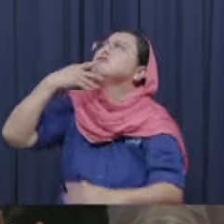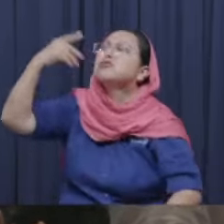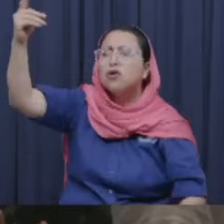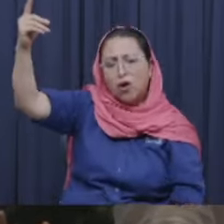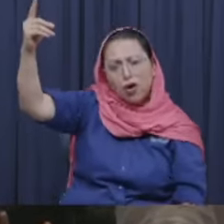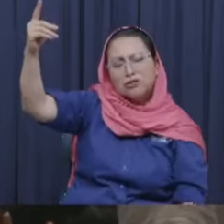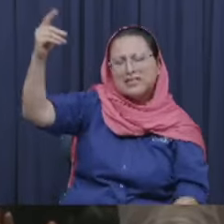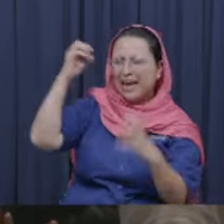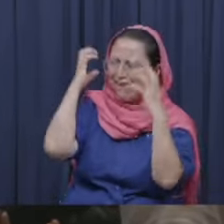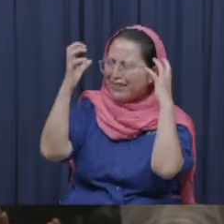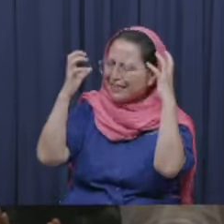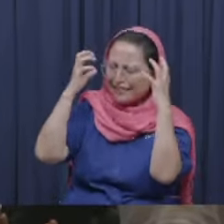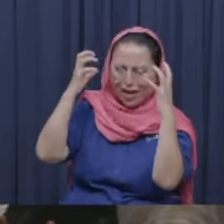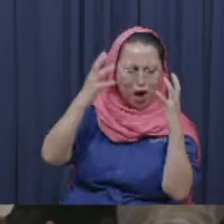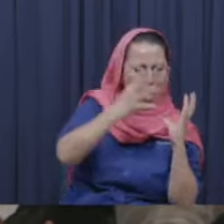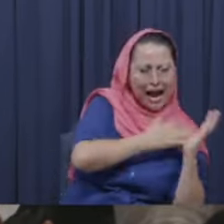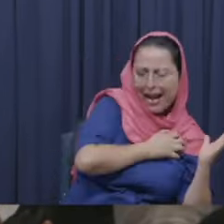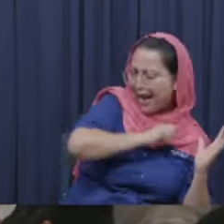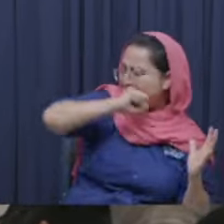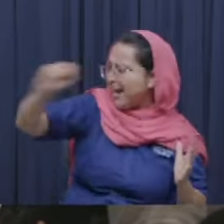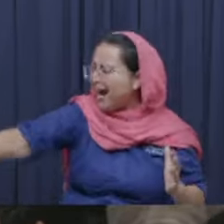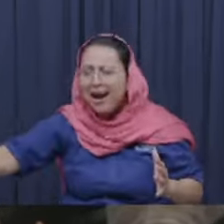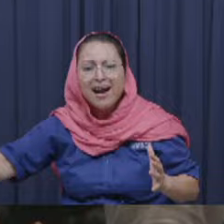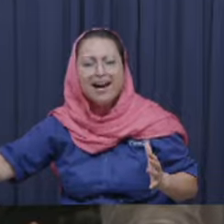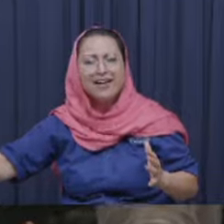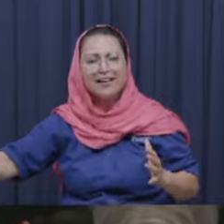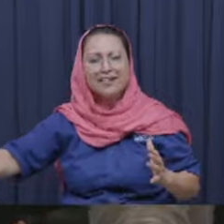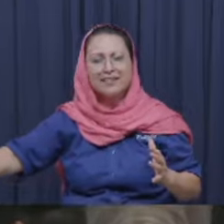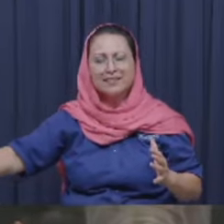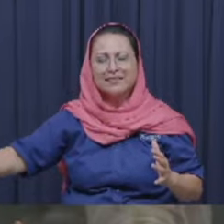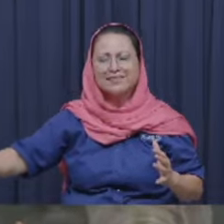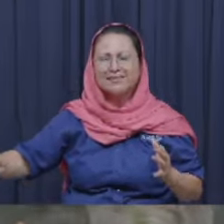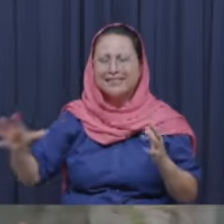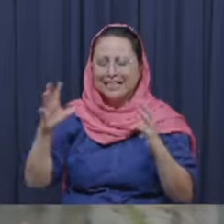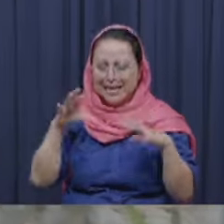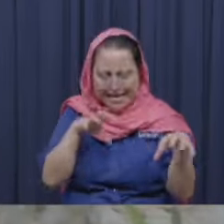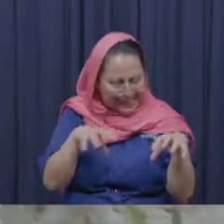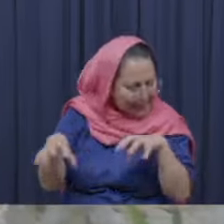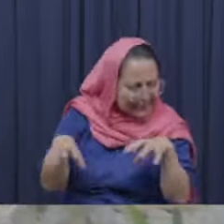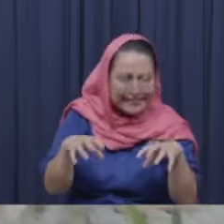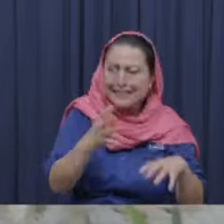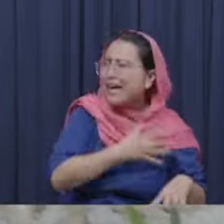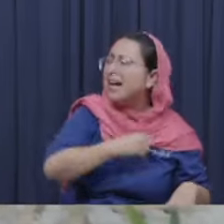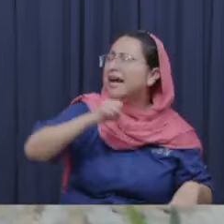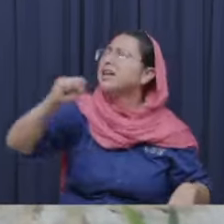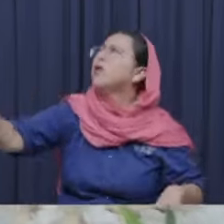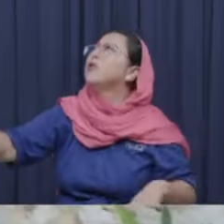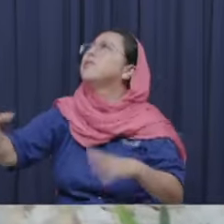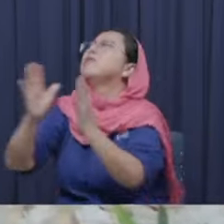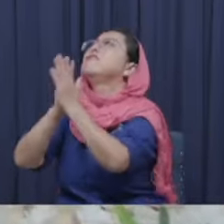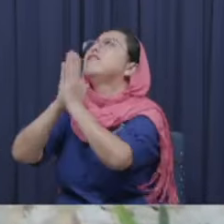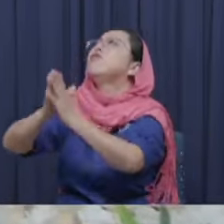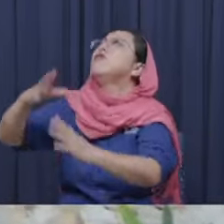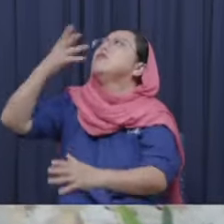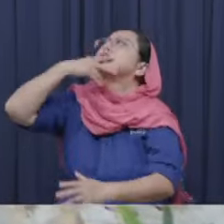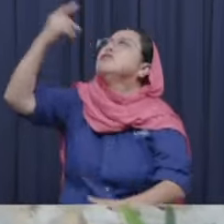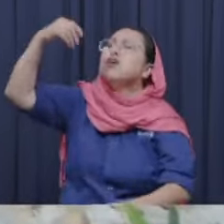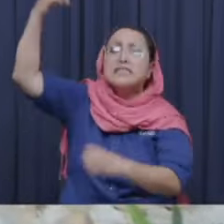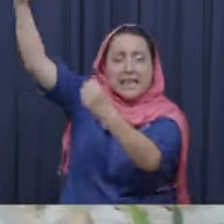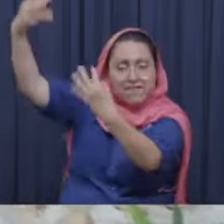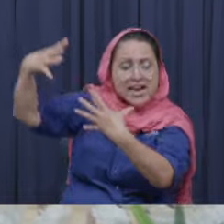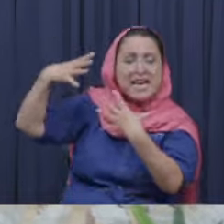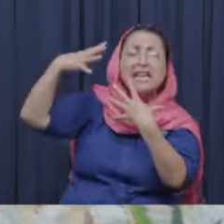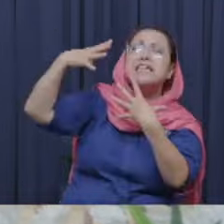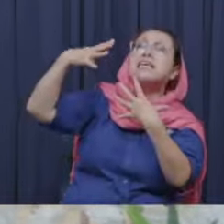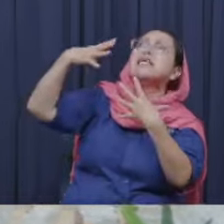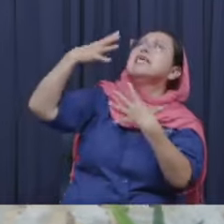Quita la aflicción de los corazones, Padre. En el nombre de Cristo Jesús, Padre, revélate, Dios, como el Dios